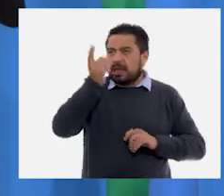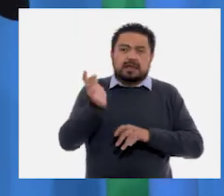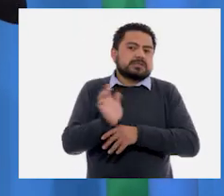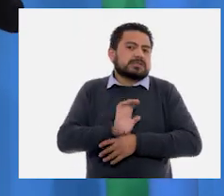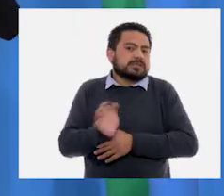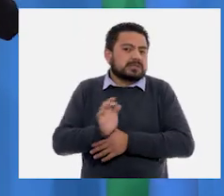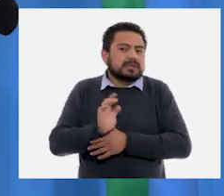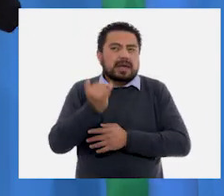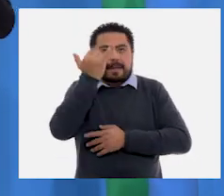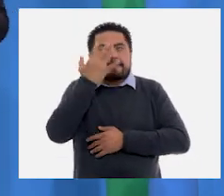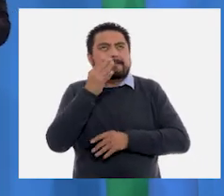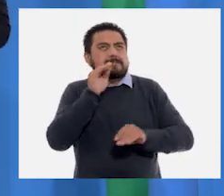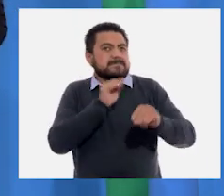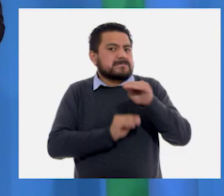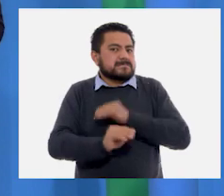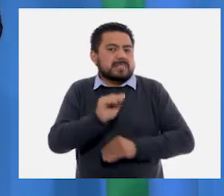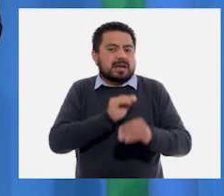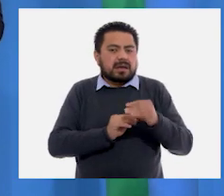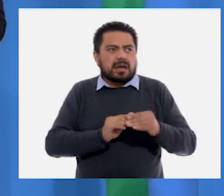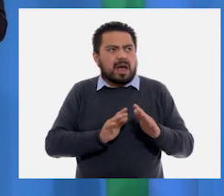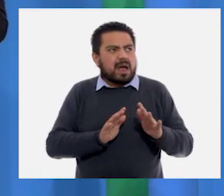las imágenes en movimiento.